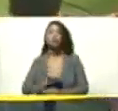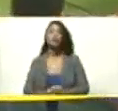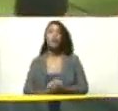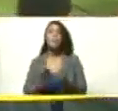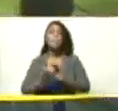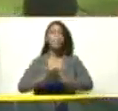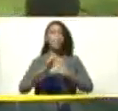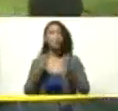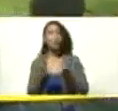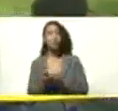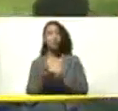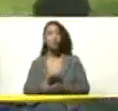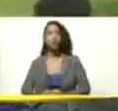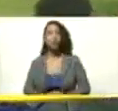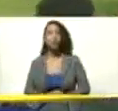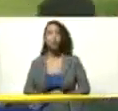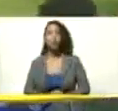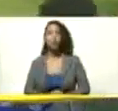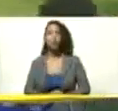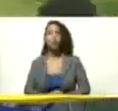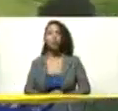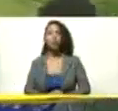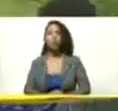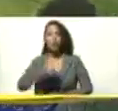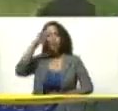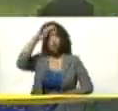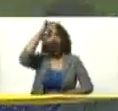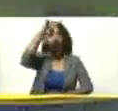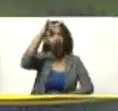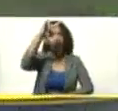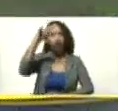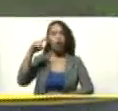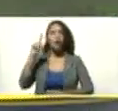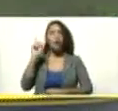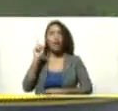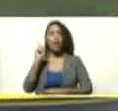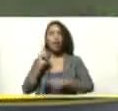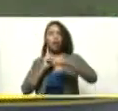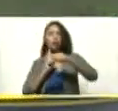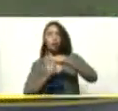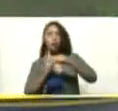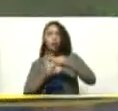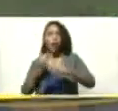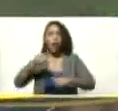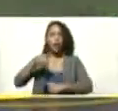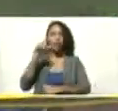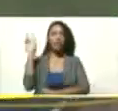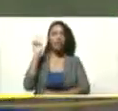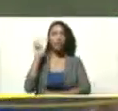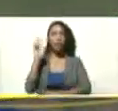mundo. Los Diablos Danzantes de Corpus Christi de Venezuela,